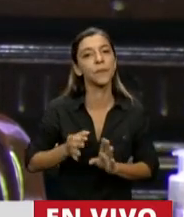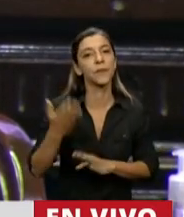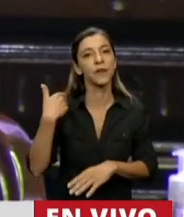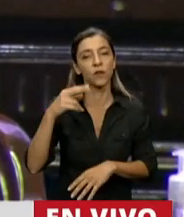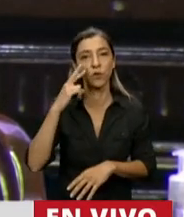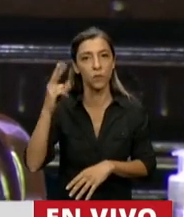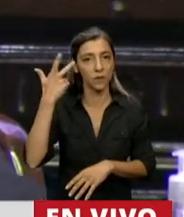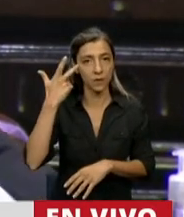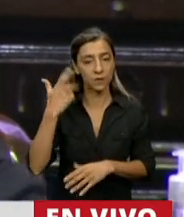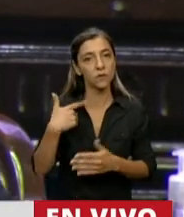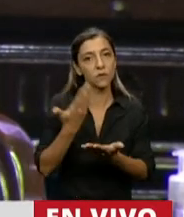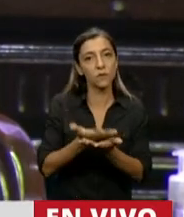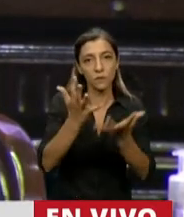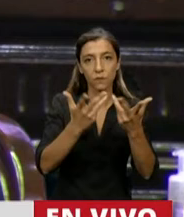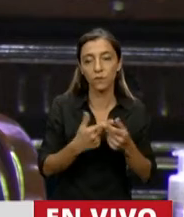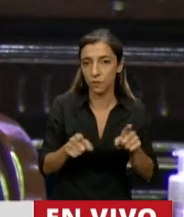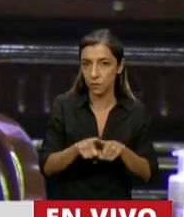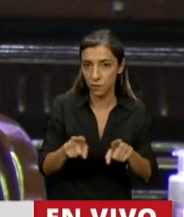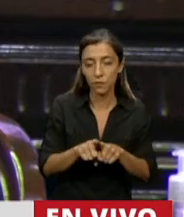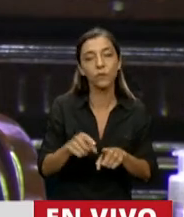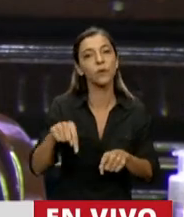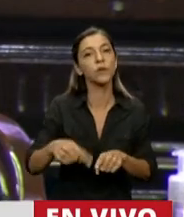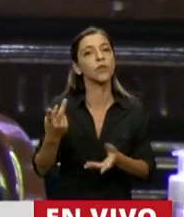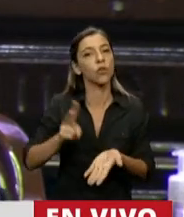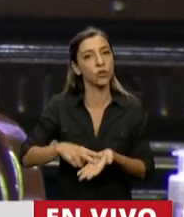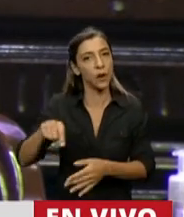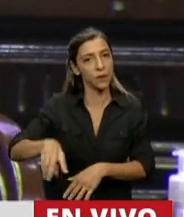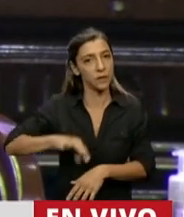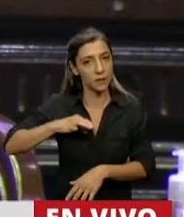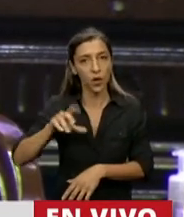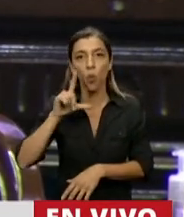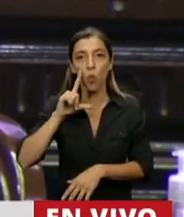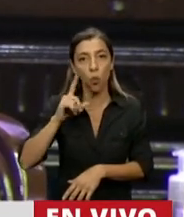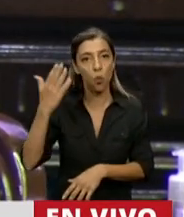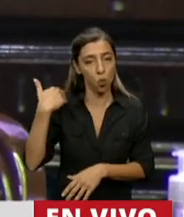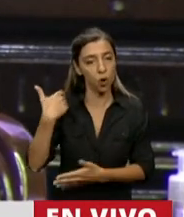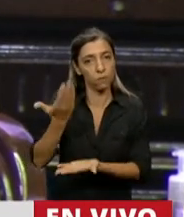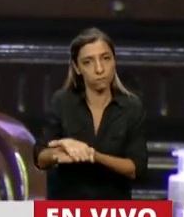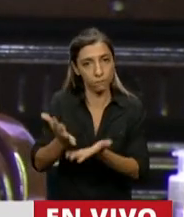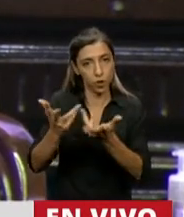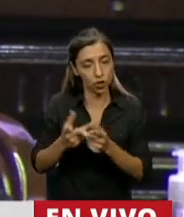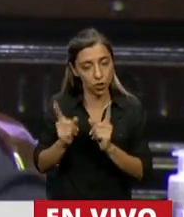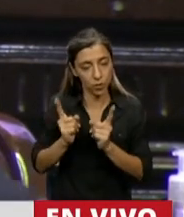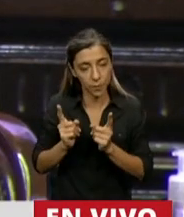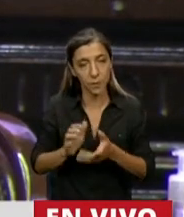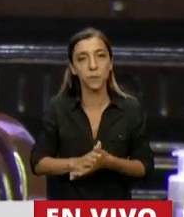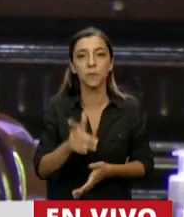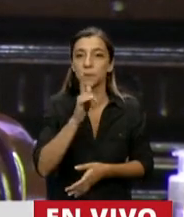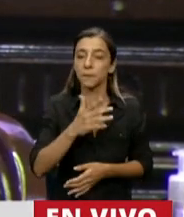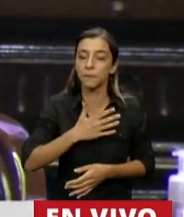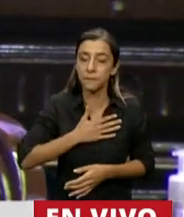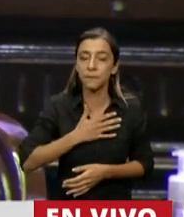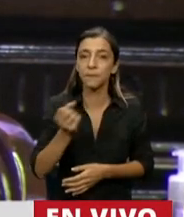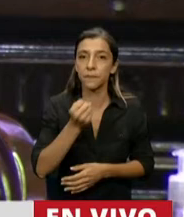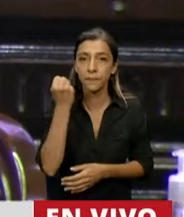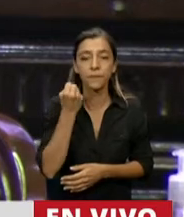sentido y en julio de este año lo volví a presentar. Creo que la alimentación saludable